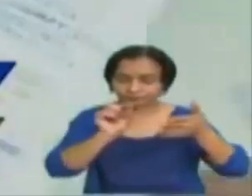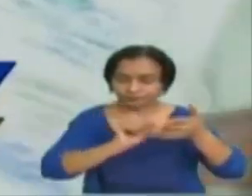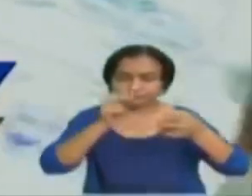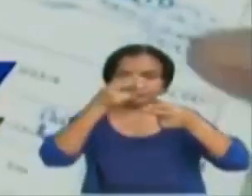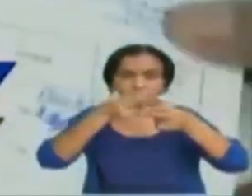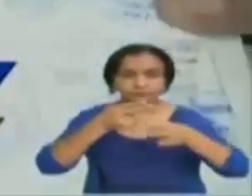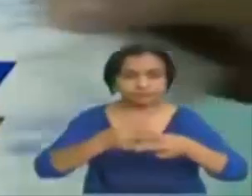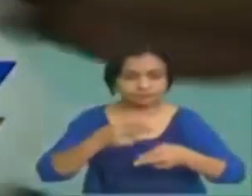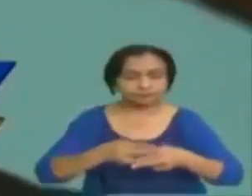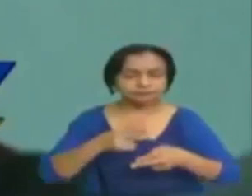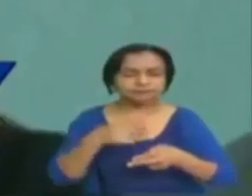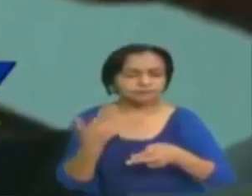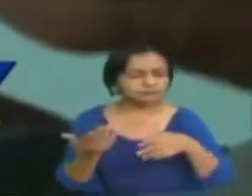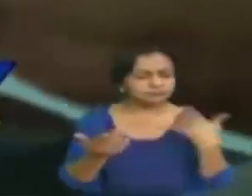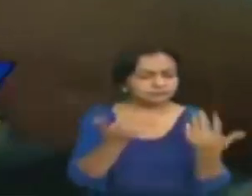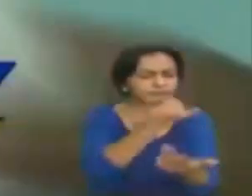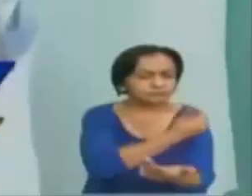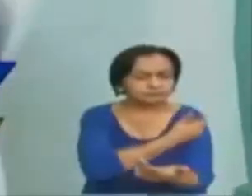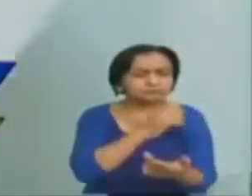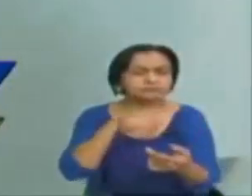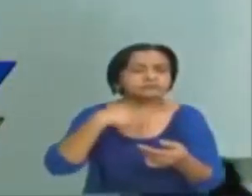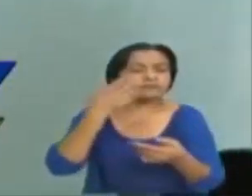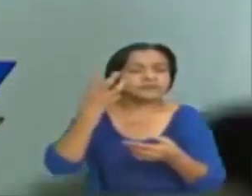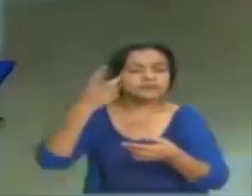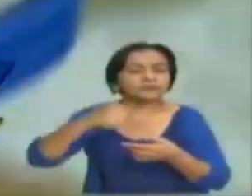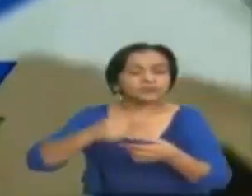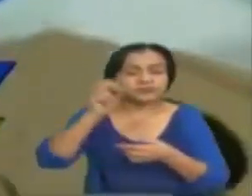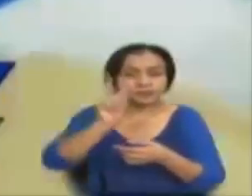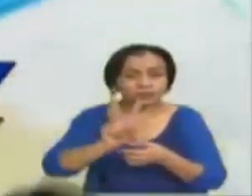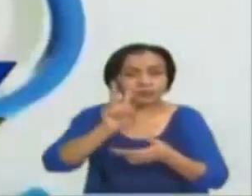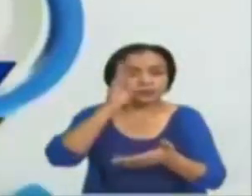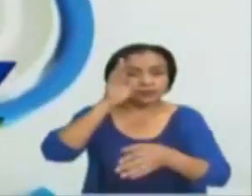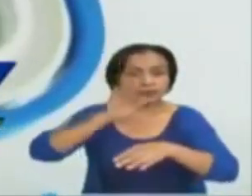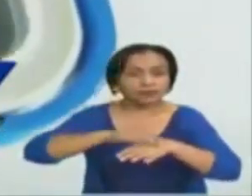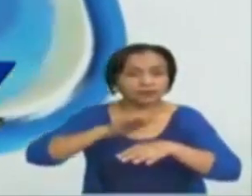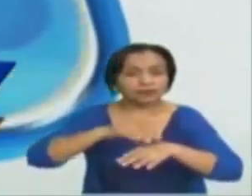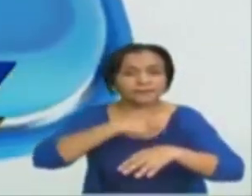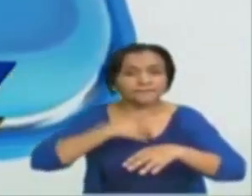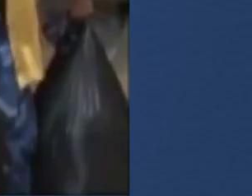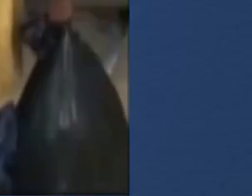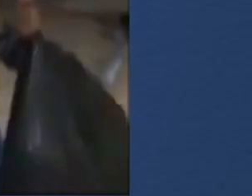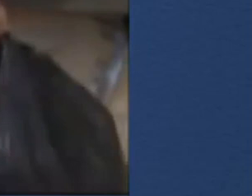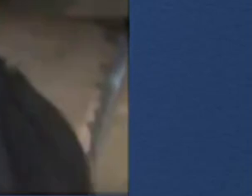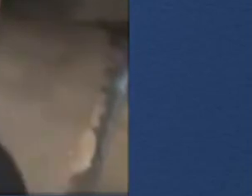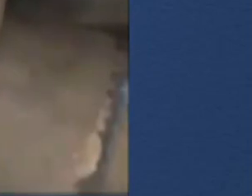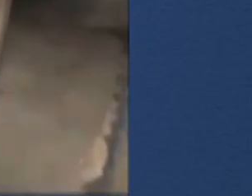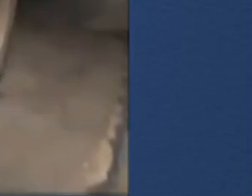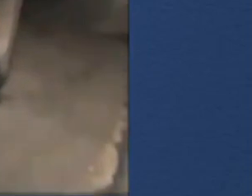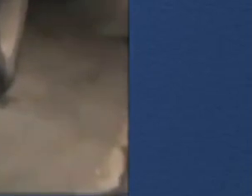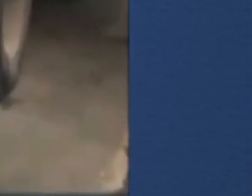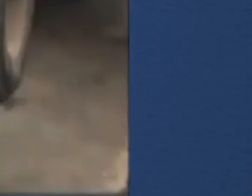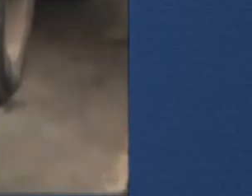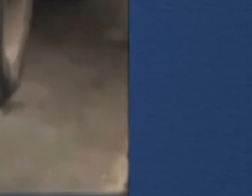informe epidemiológico del MINSA registra un aumento de casos de dengue y neumonía en el país. Y